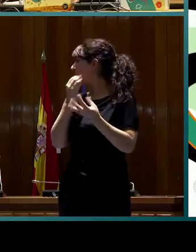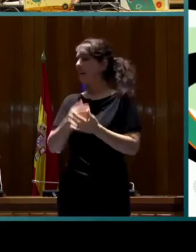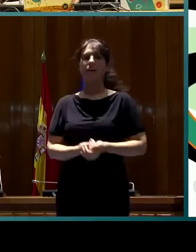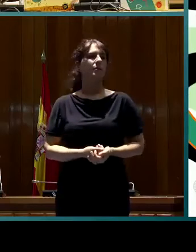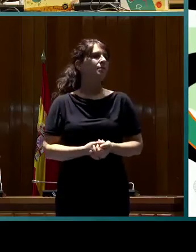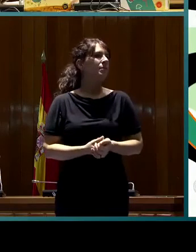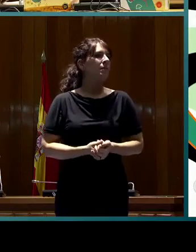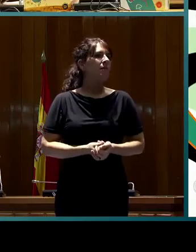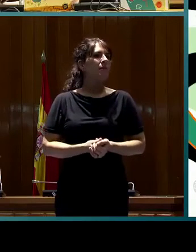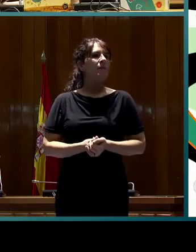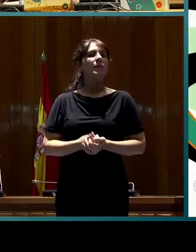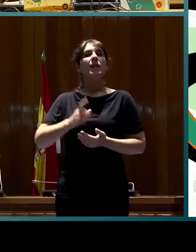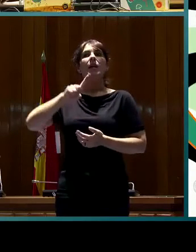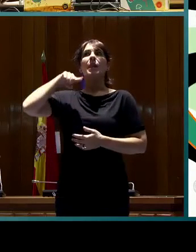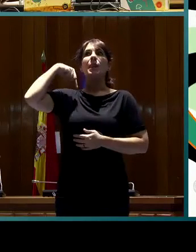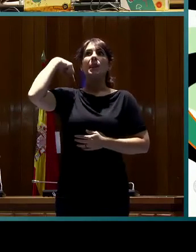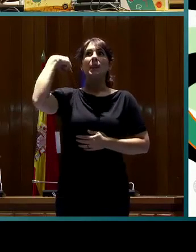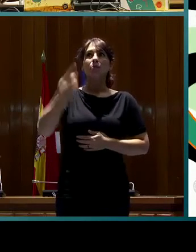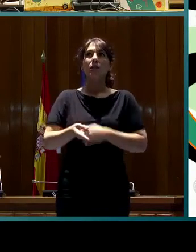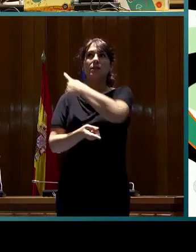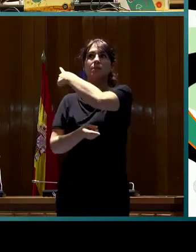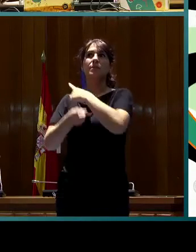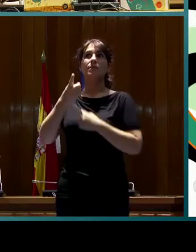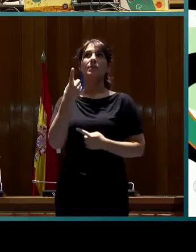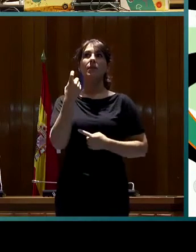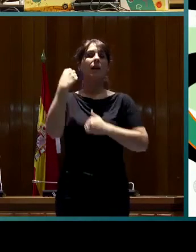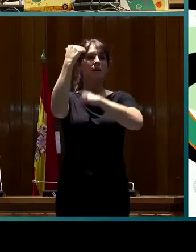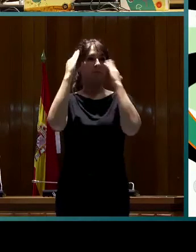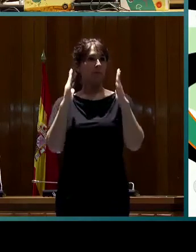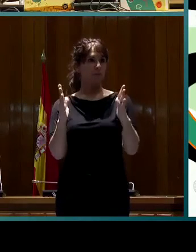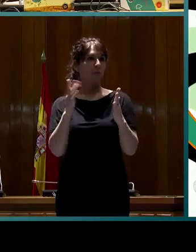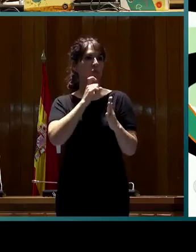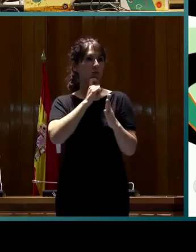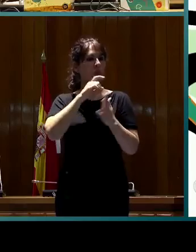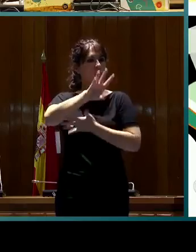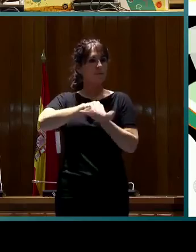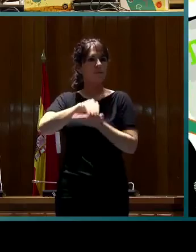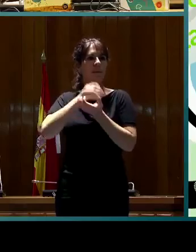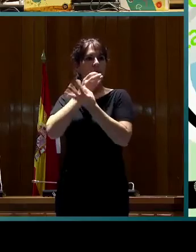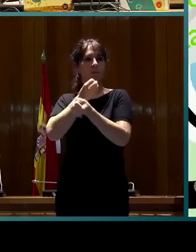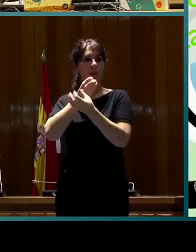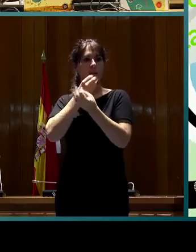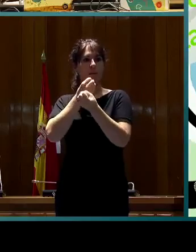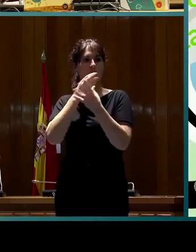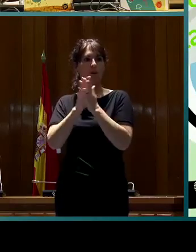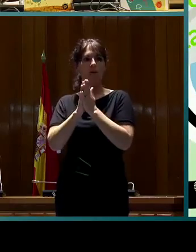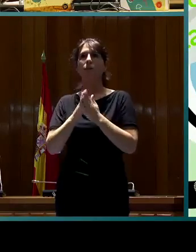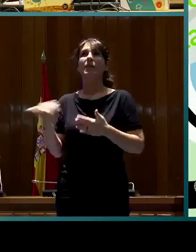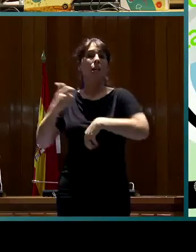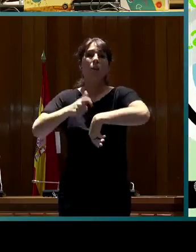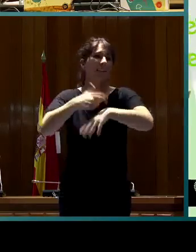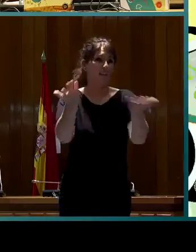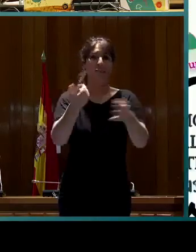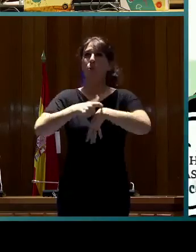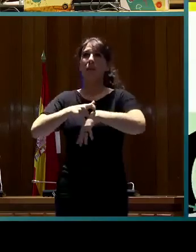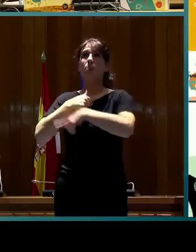ser. Y luego ya un tratamiento documental, que este ya sería muy de técnico de bibliotecario, que por lo tanto ya no os lo explico, porque además no me da tiempo. Todo eso pues